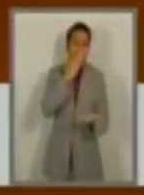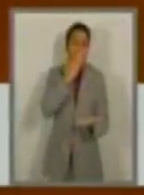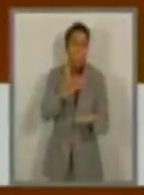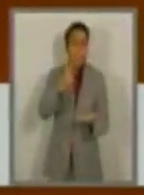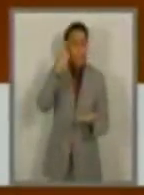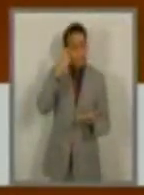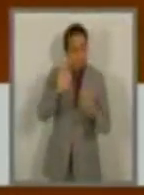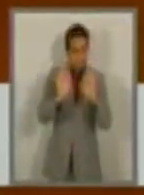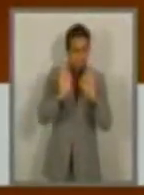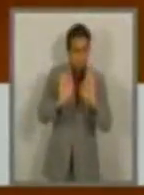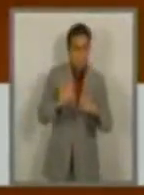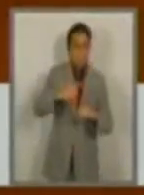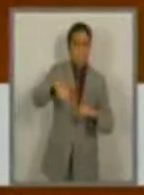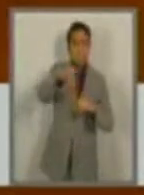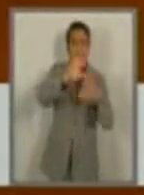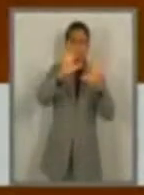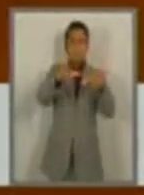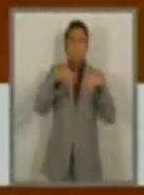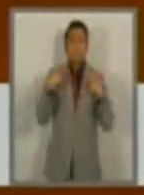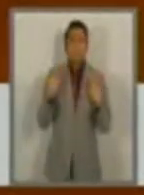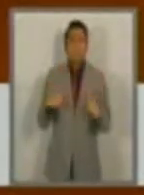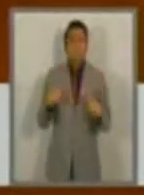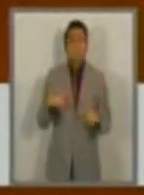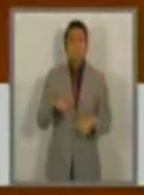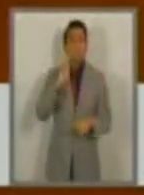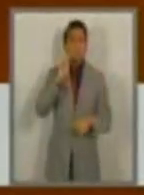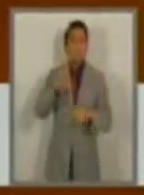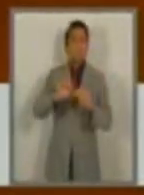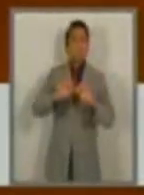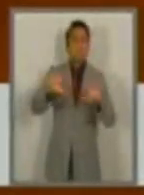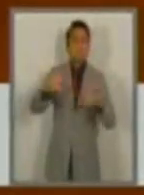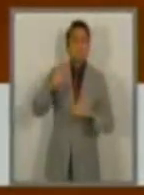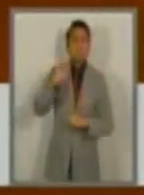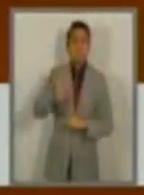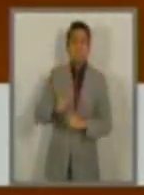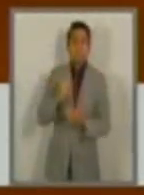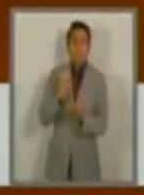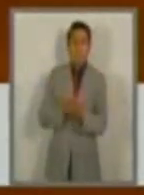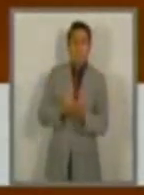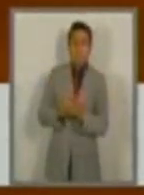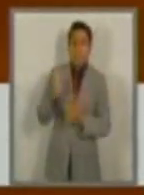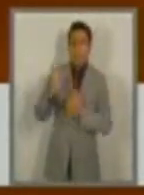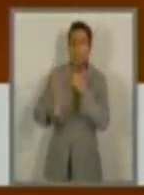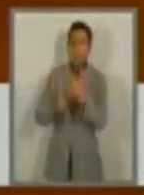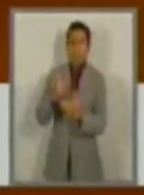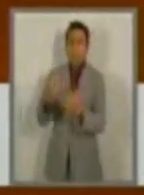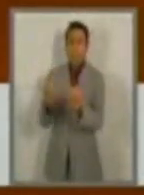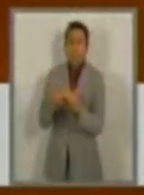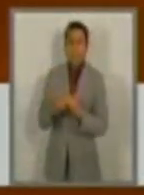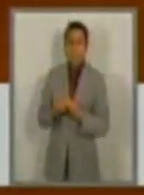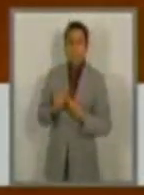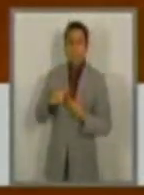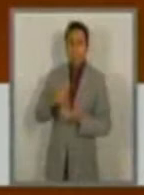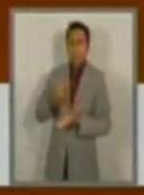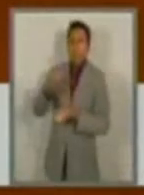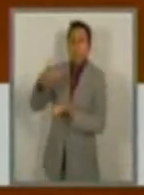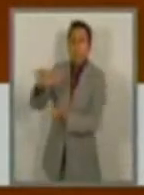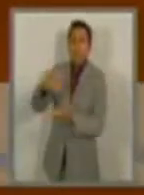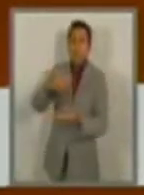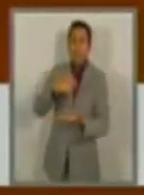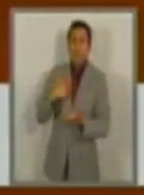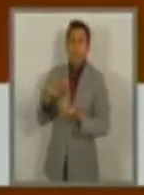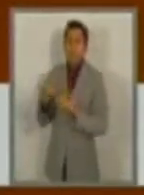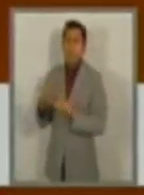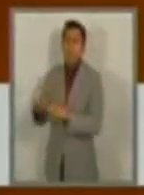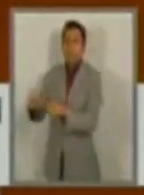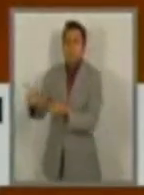ciudadanos que lo que se está haciendo y que los recursos que son efectivamente de la propia ciudadanía se están ejerciendo de manera adecuada. Por